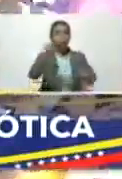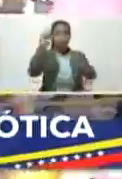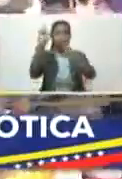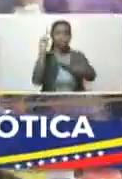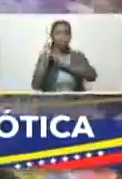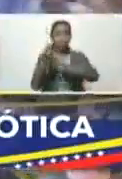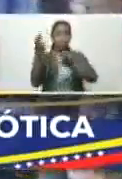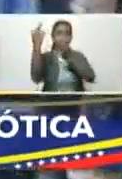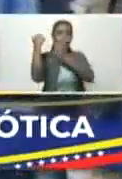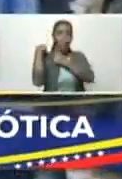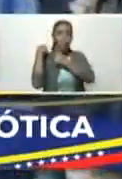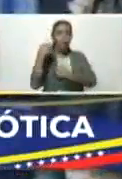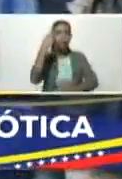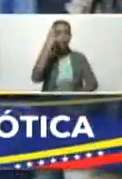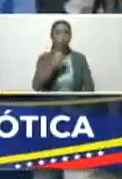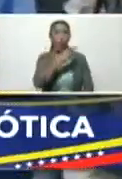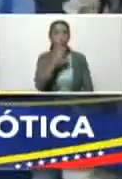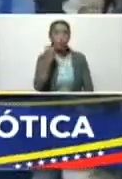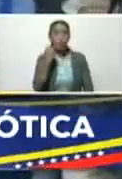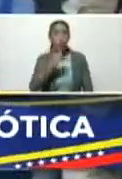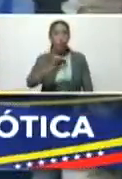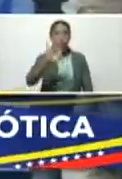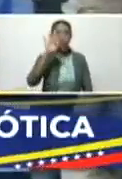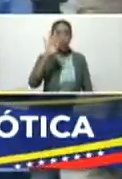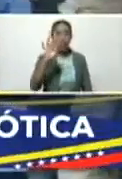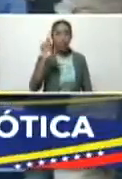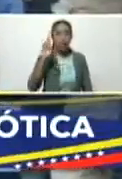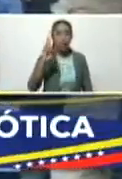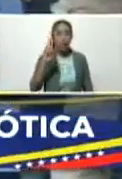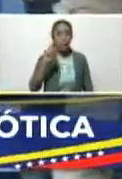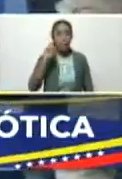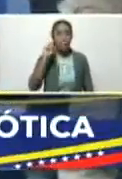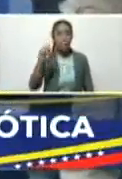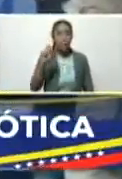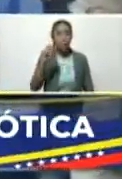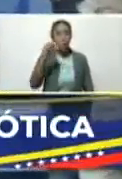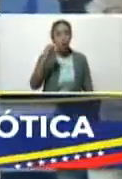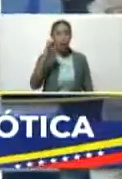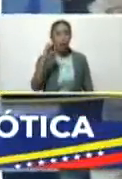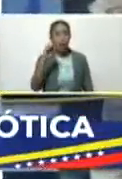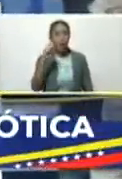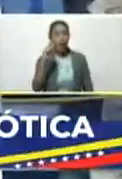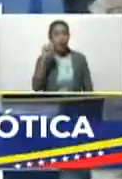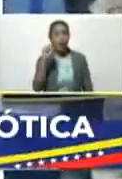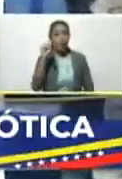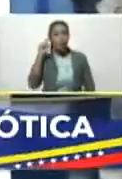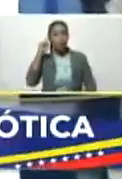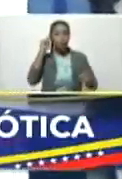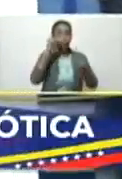el compromiso de las 3R.net rumbo al 2030.